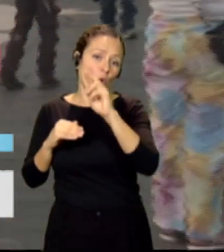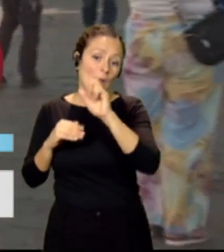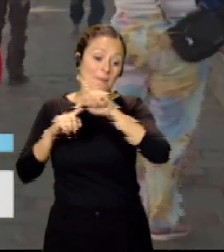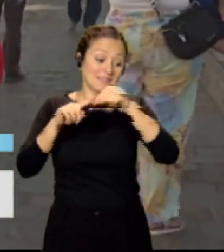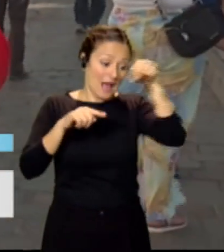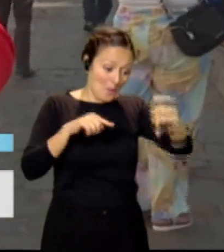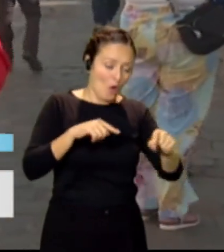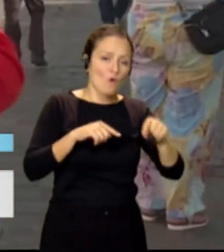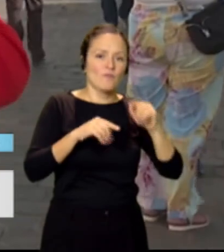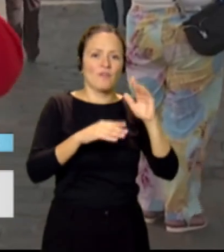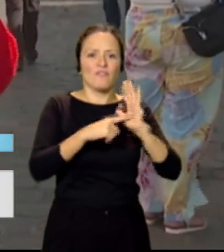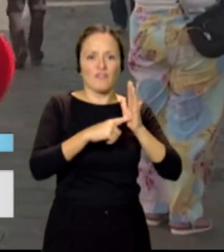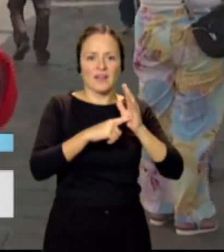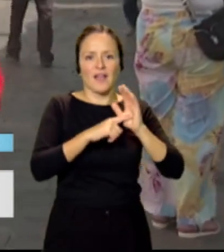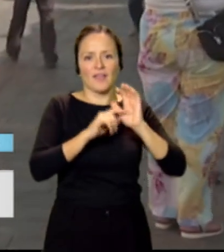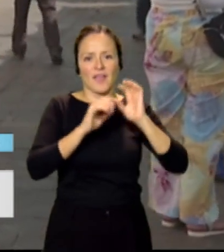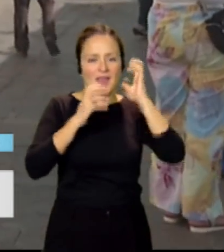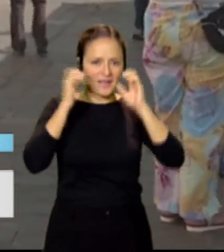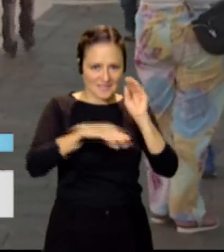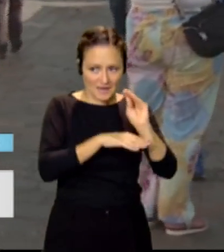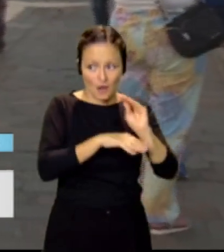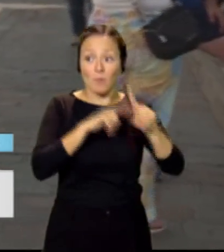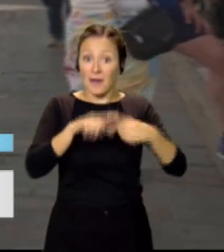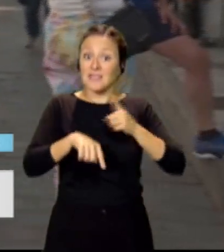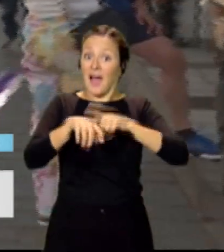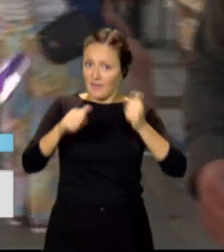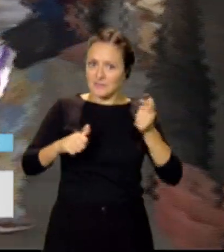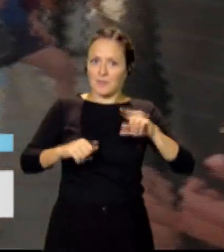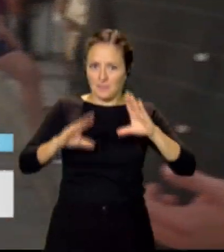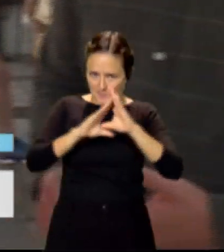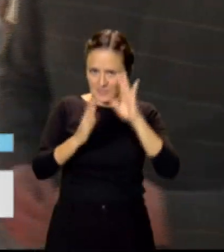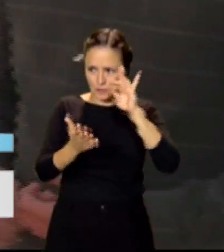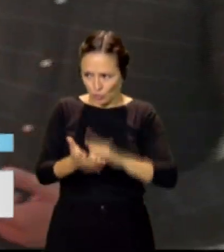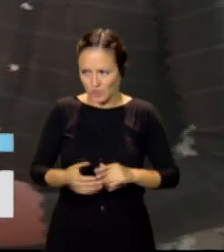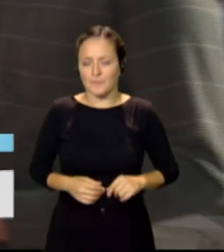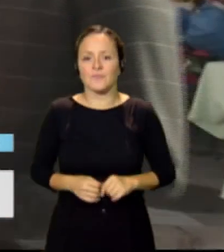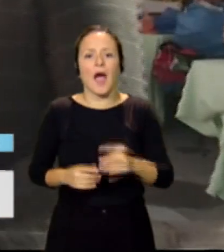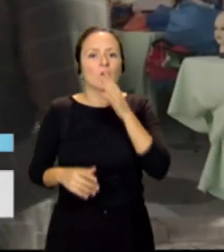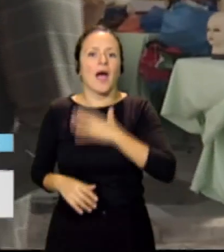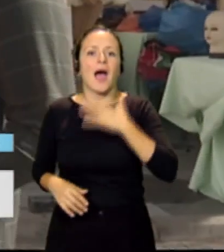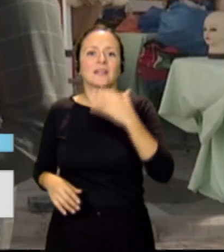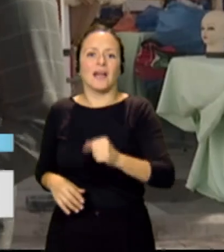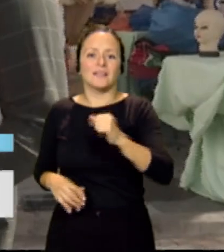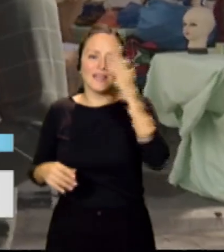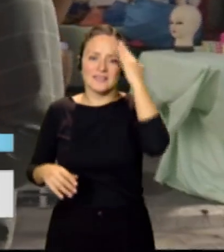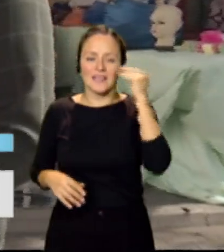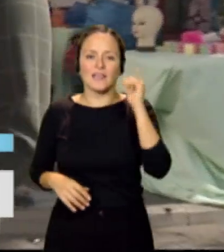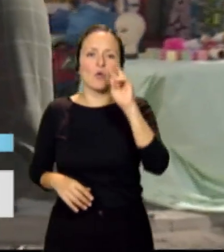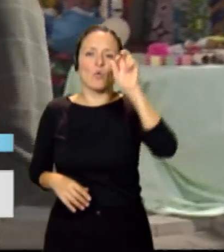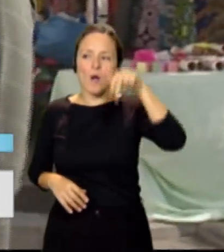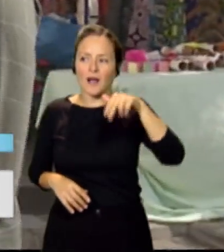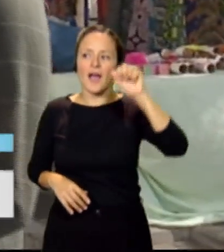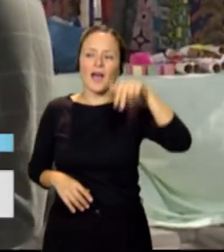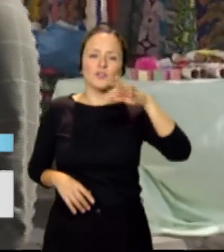se está celebrando la Eucaristía. Pero son muchos más los actos y de hoy vamos a hablar con el alcalde de Telde, con Juan Antonio Peña. Buenos días y felicidades por su santo.